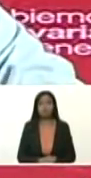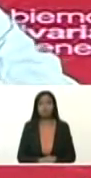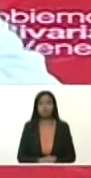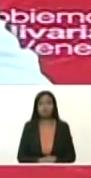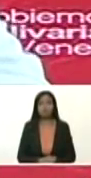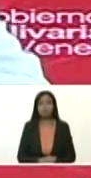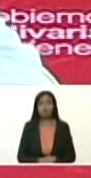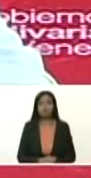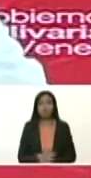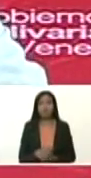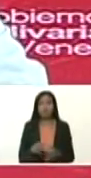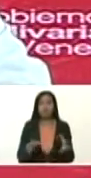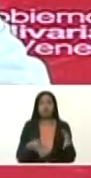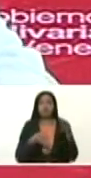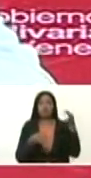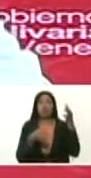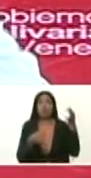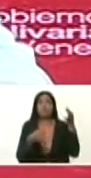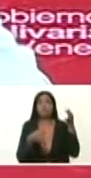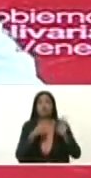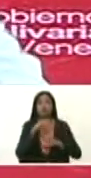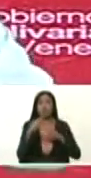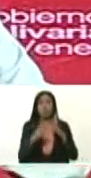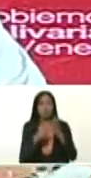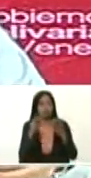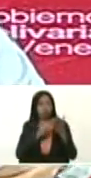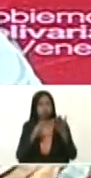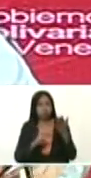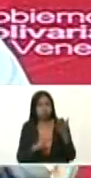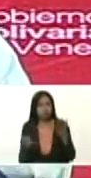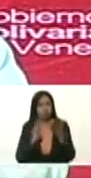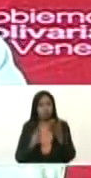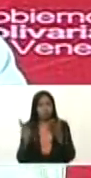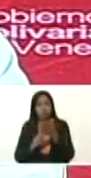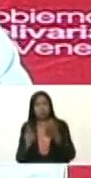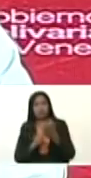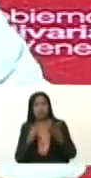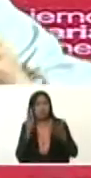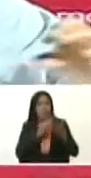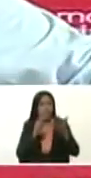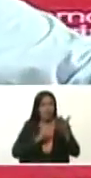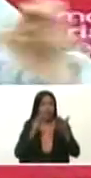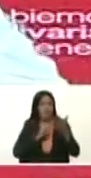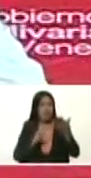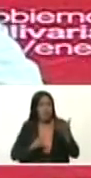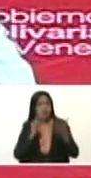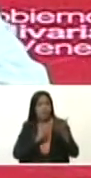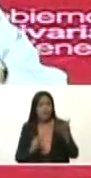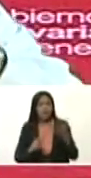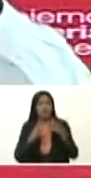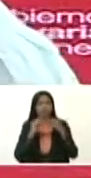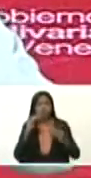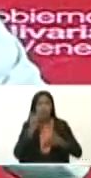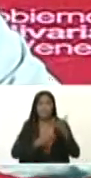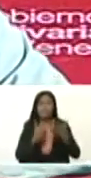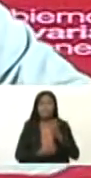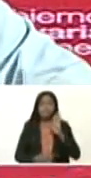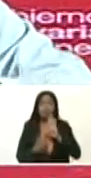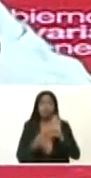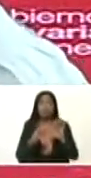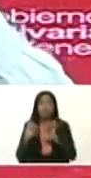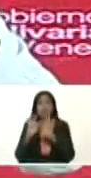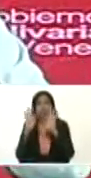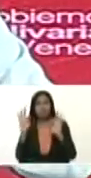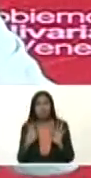el documento completo que me lo estudié varias veces. con todas las propuestas que ustedes de